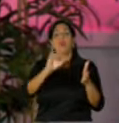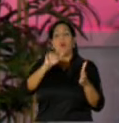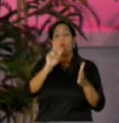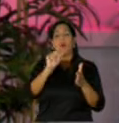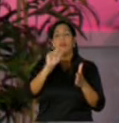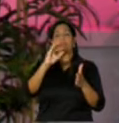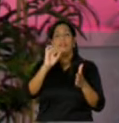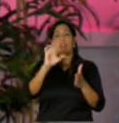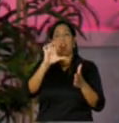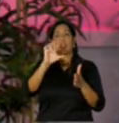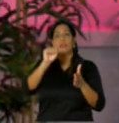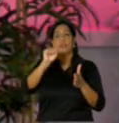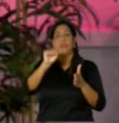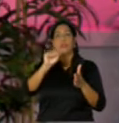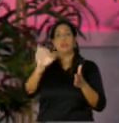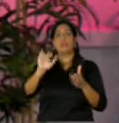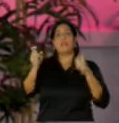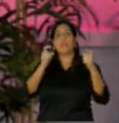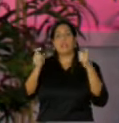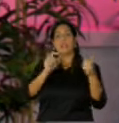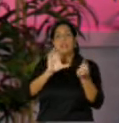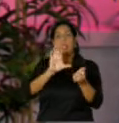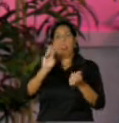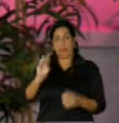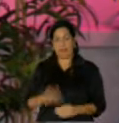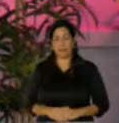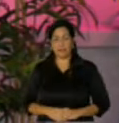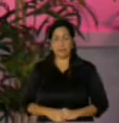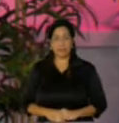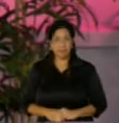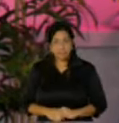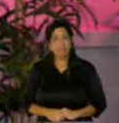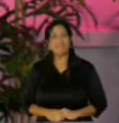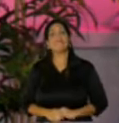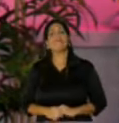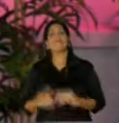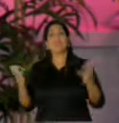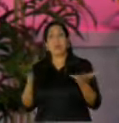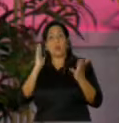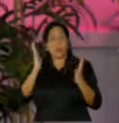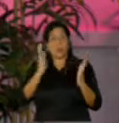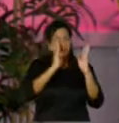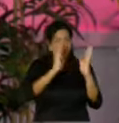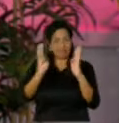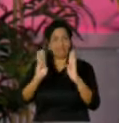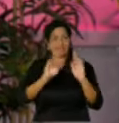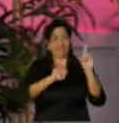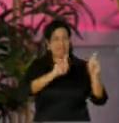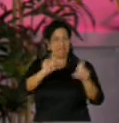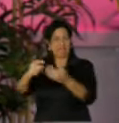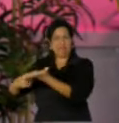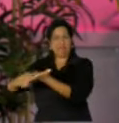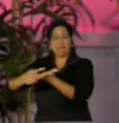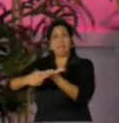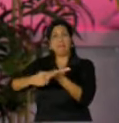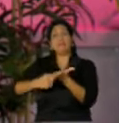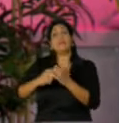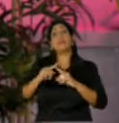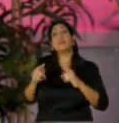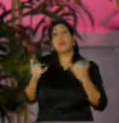y Epidemiología del Recinto de Ciencias Médicas de la Universidad de Puerto Rico. Así que ya estaremos con ellos más adelante en el programa. En esta